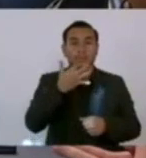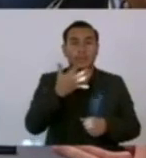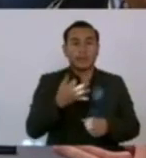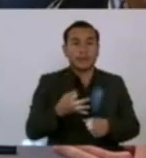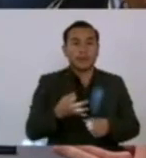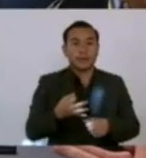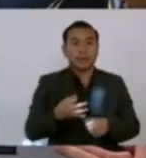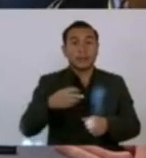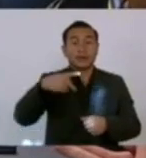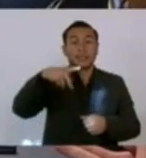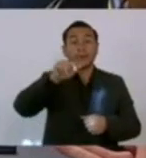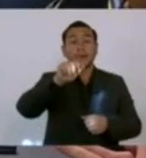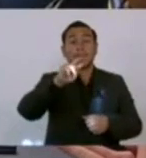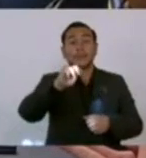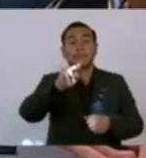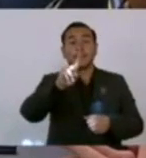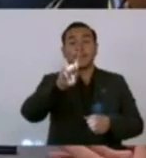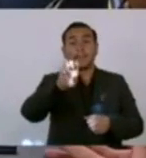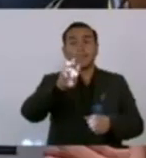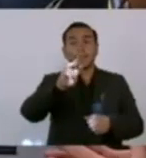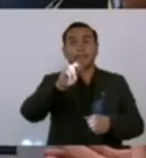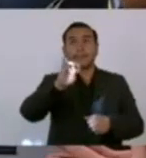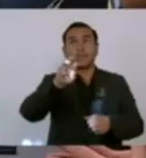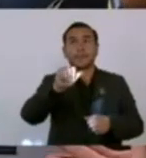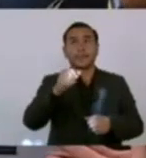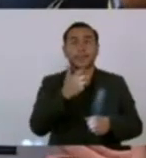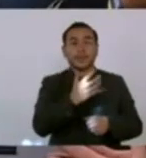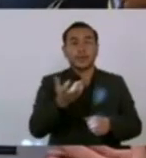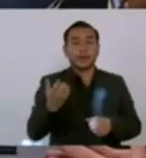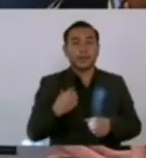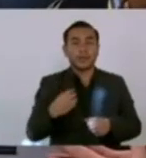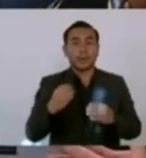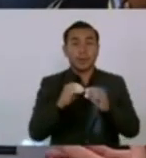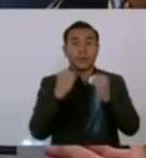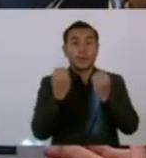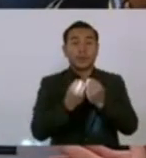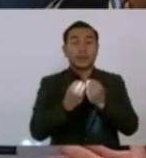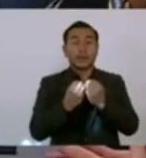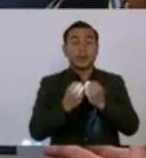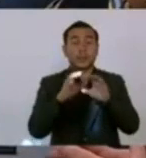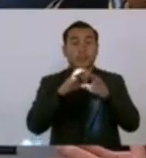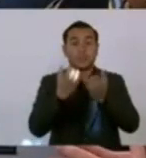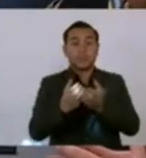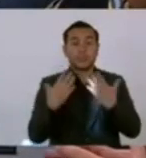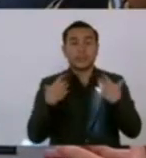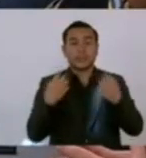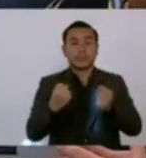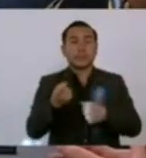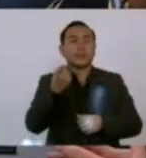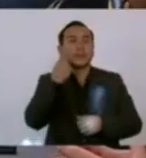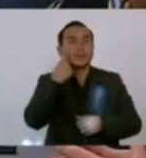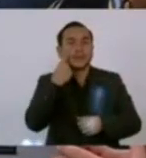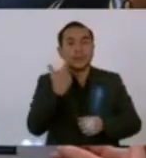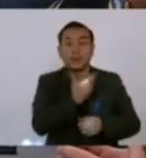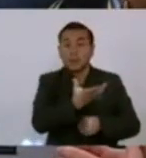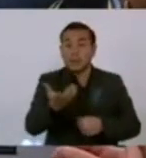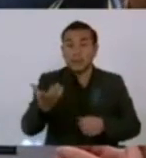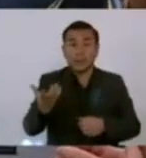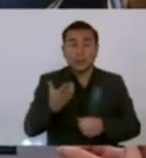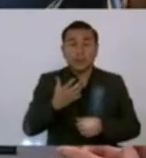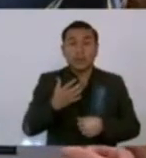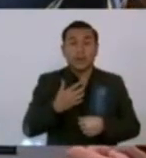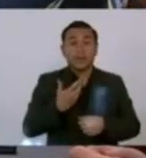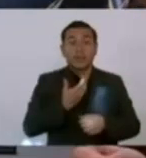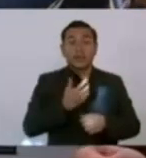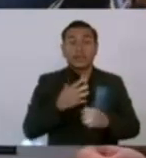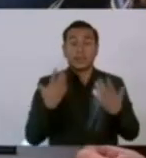de pandemia y los datos de la misma dada por la OMS a fin de prevenir cualquier amenaza de contagio masivo y vulneración de la salud de los